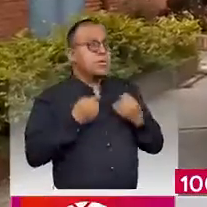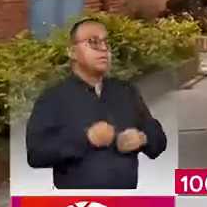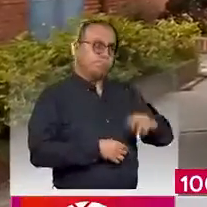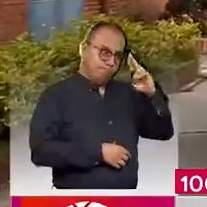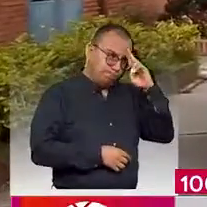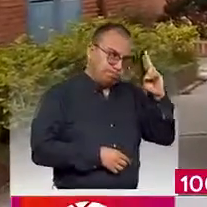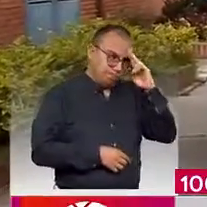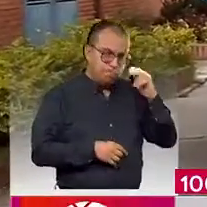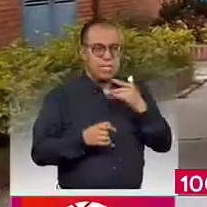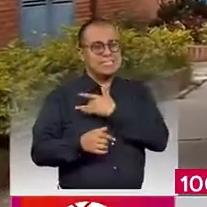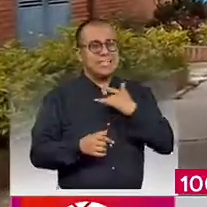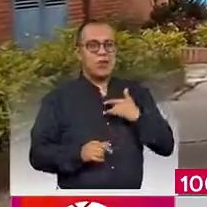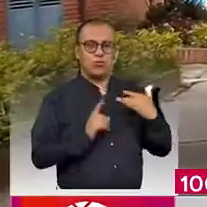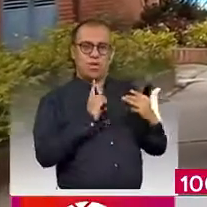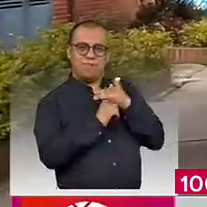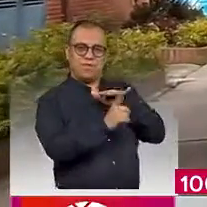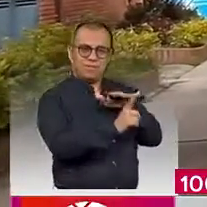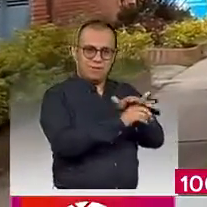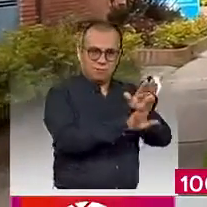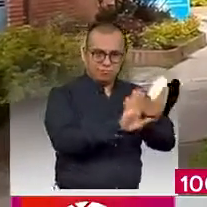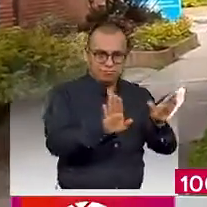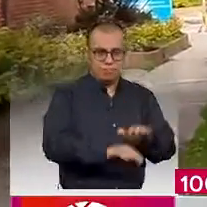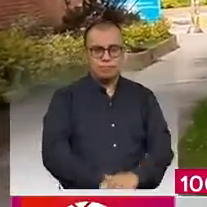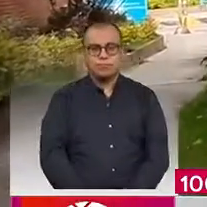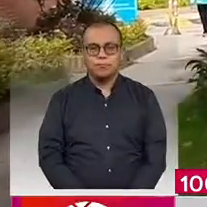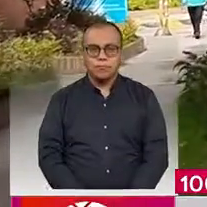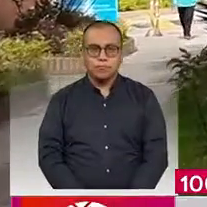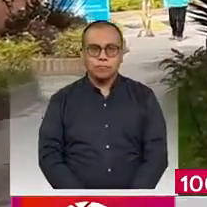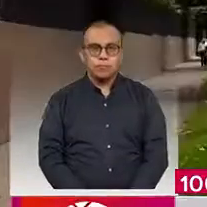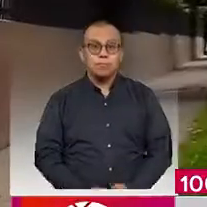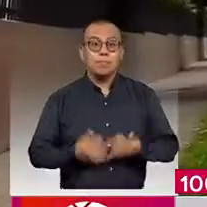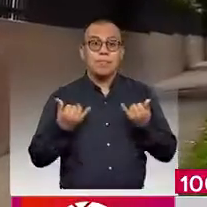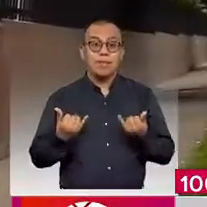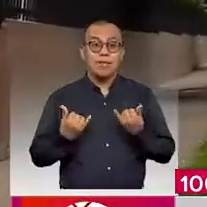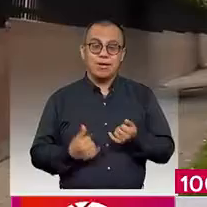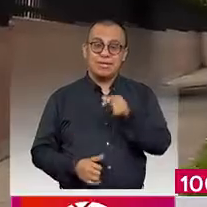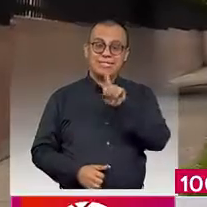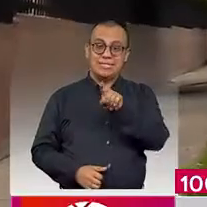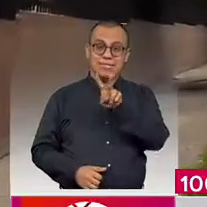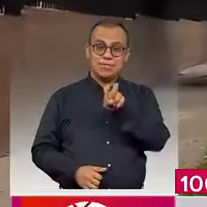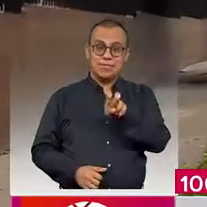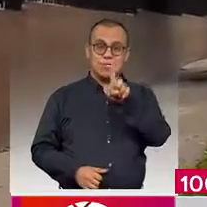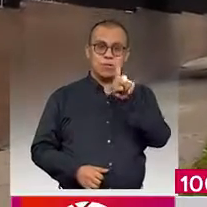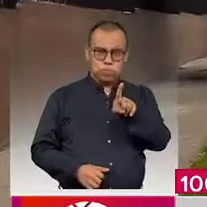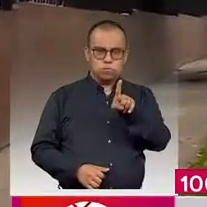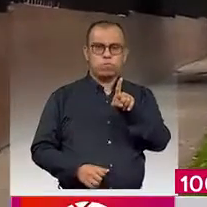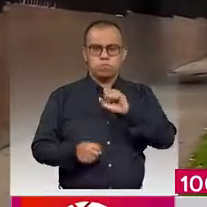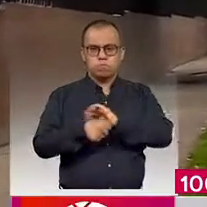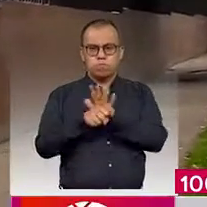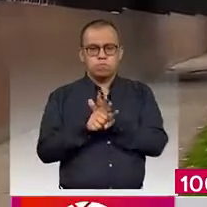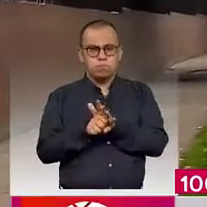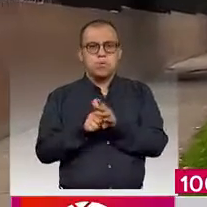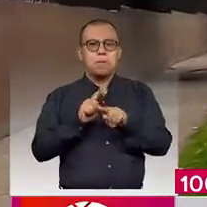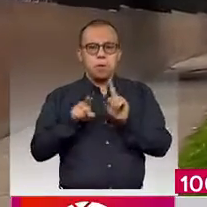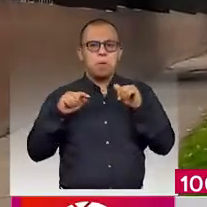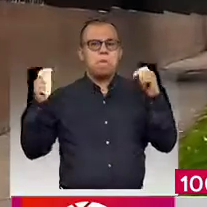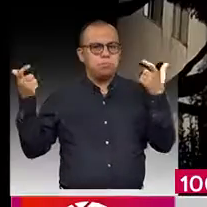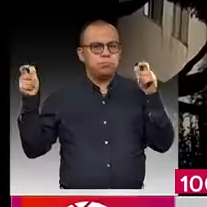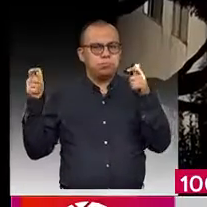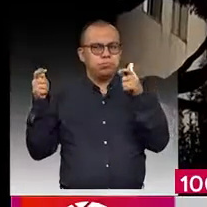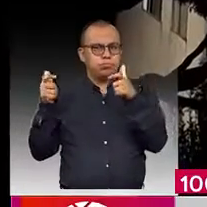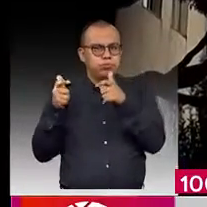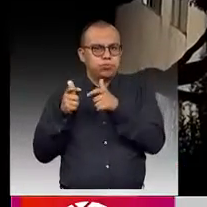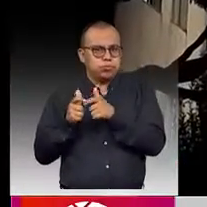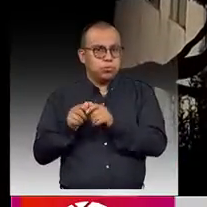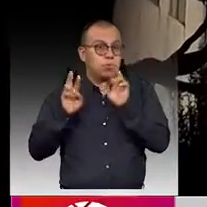de nosotros. En la localidad se han registrado 171 casos de COVID-19, pero se espera que vayan disminuyendo